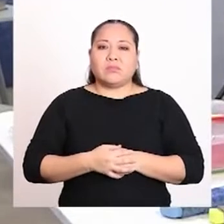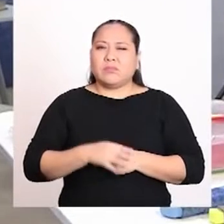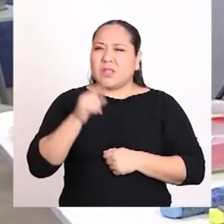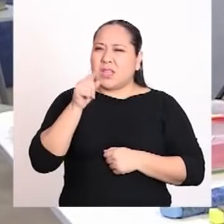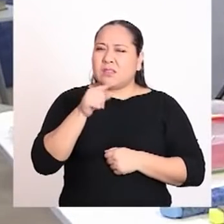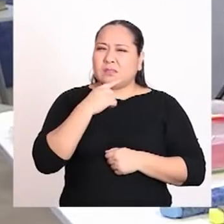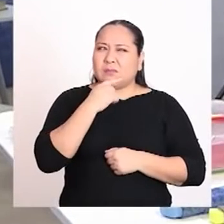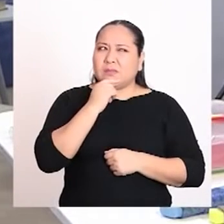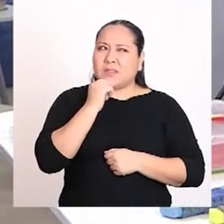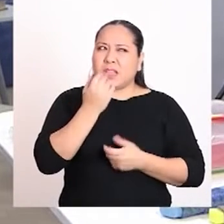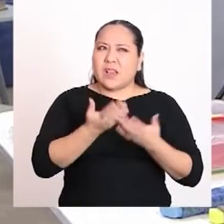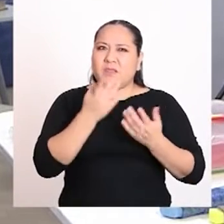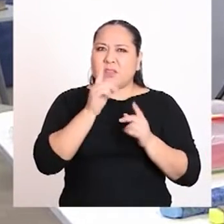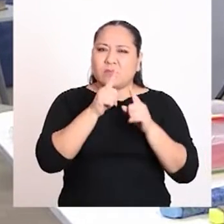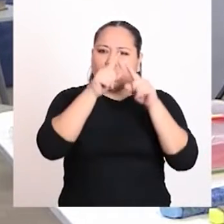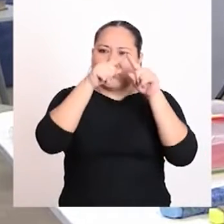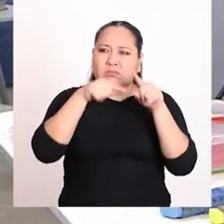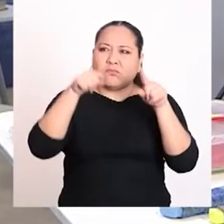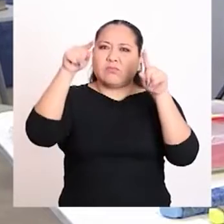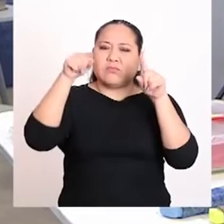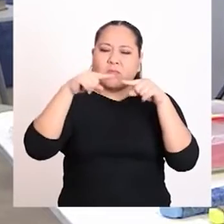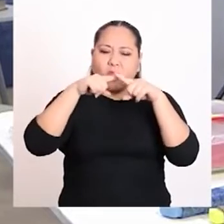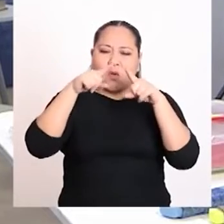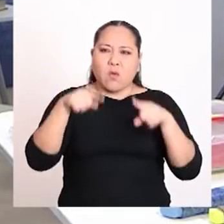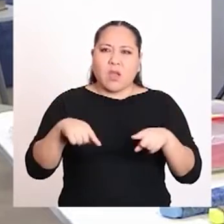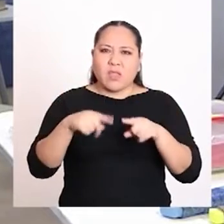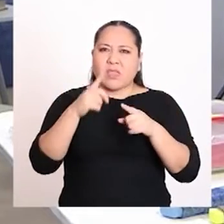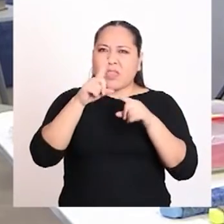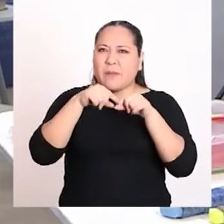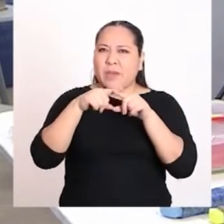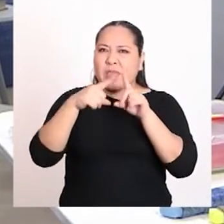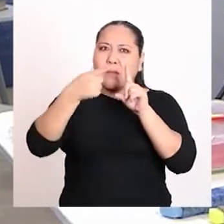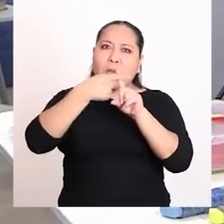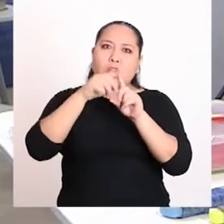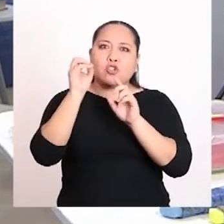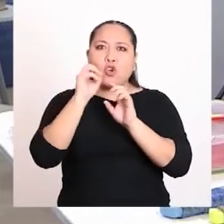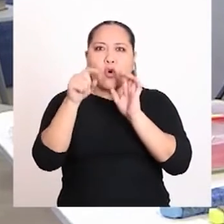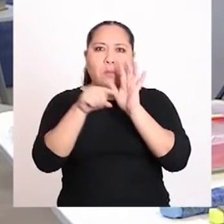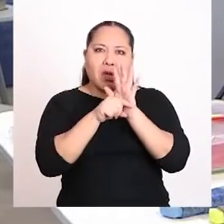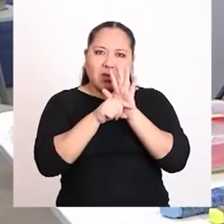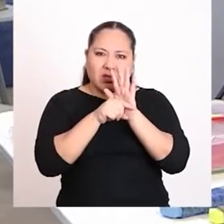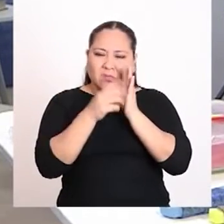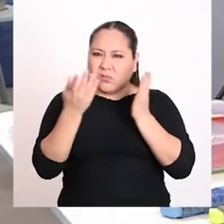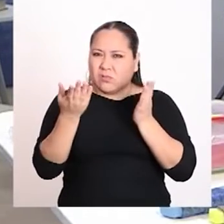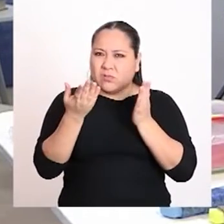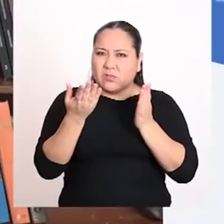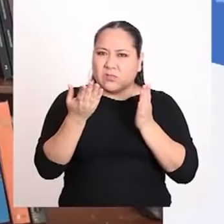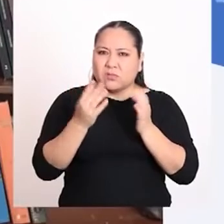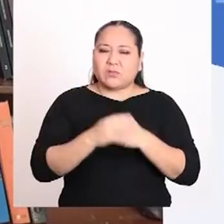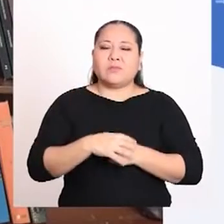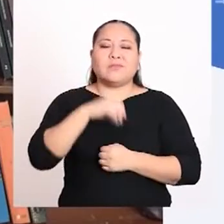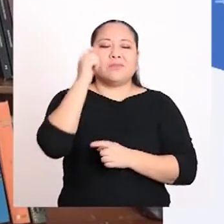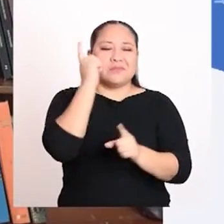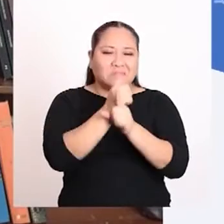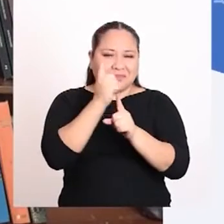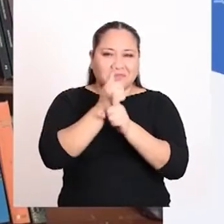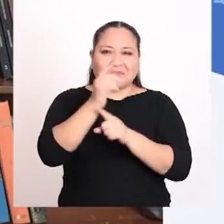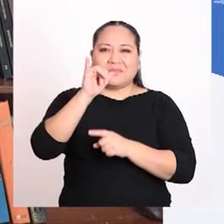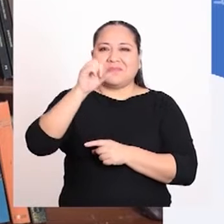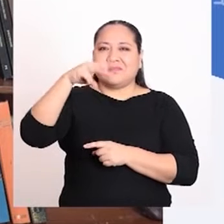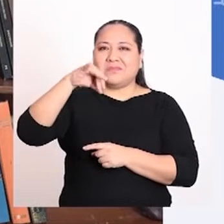¿Será entonces que la abertura de la gráfica dependerá del signo que tomó el coeficiente a que acompaña a x al cuadrado? Muy bien,